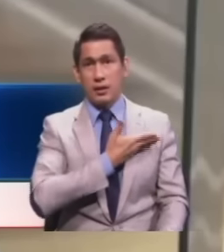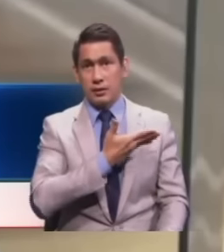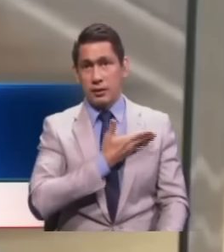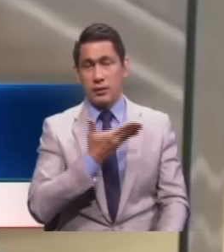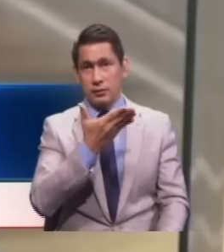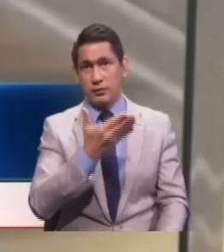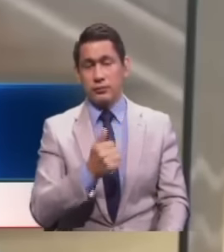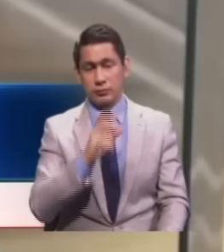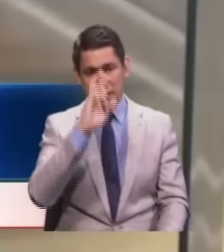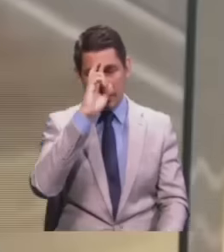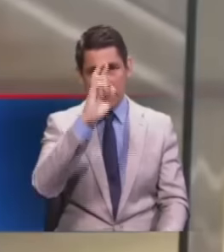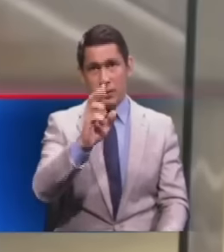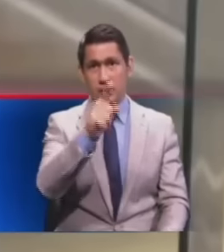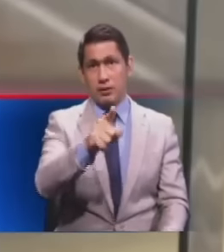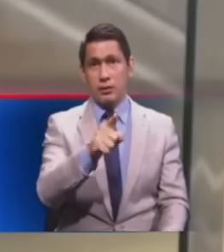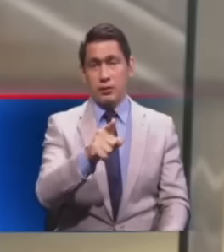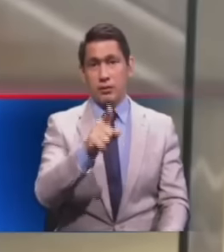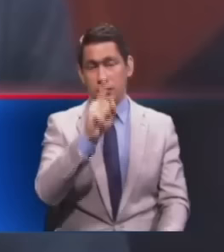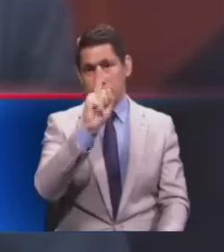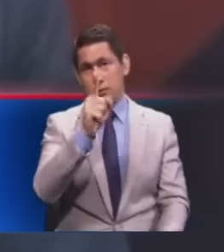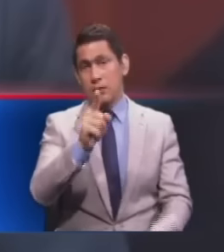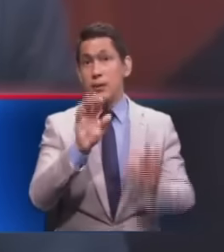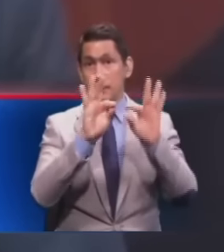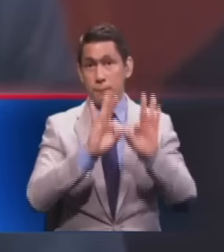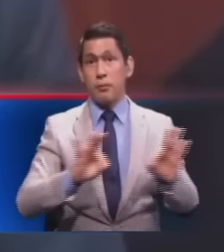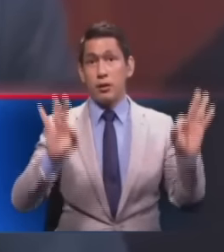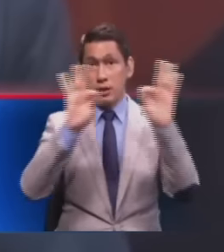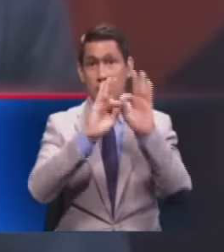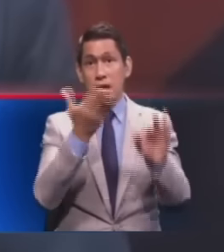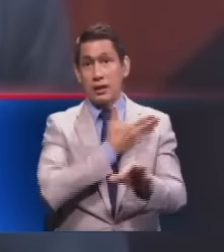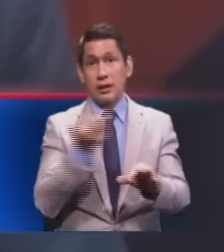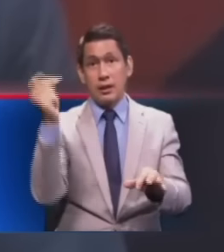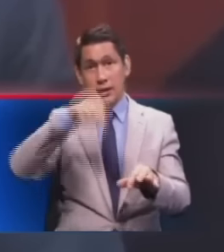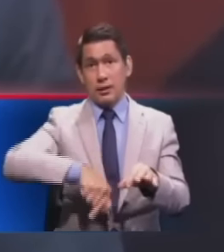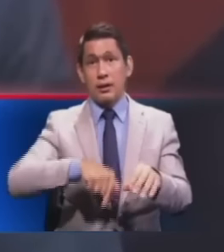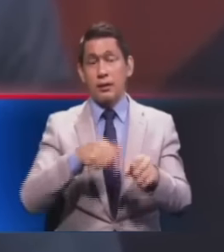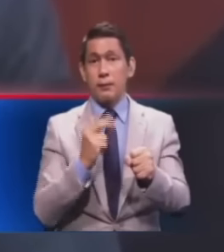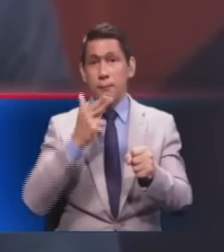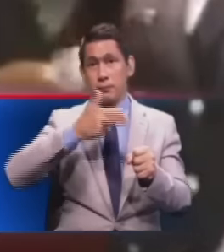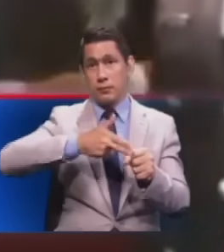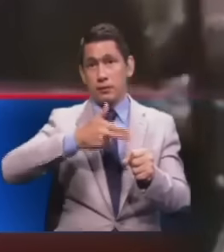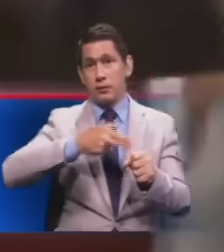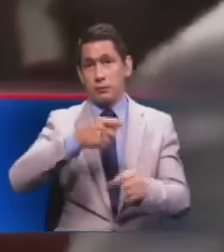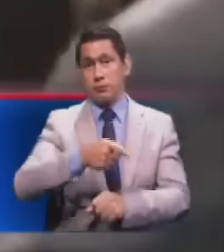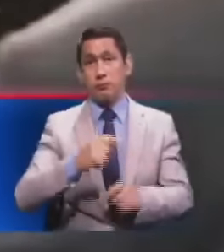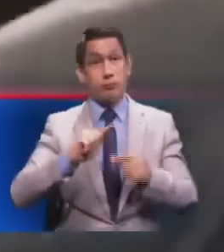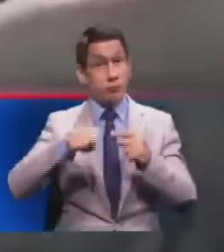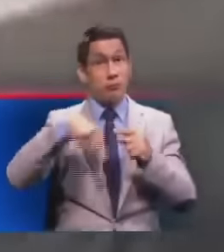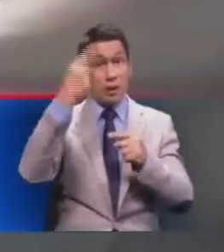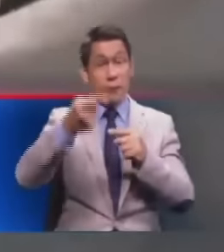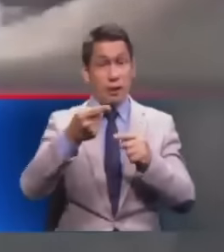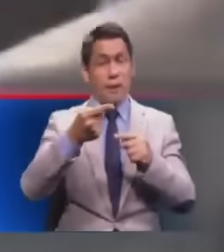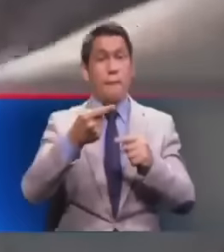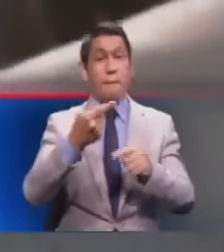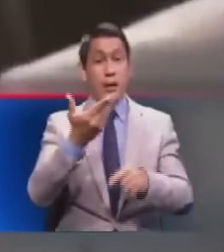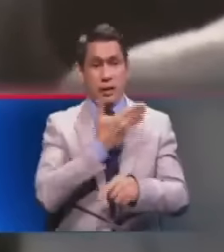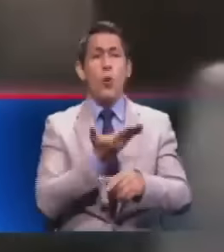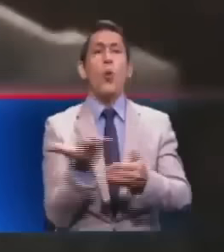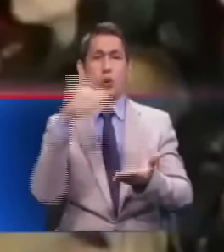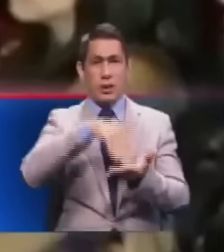pero creo que es importante que el alcalde esté aquí presente. Tras el pedido, volvió para la votación. Augusto Barrera, que en